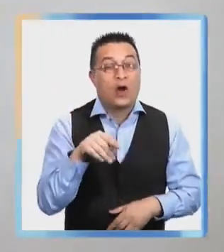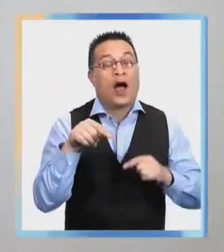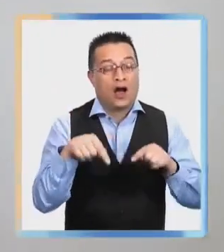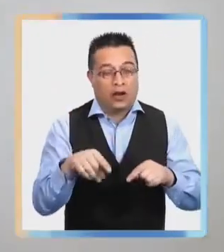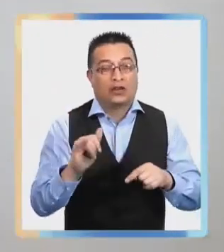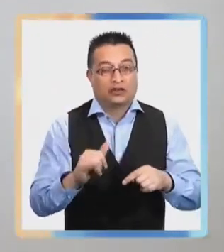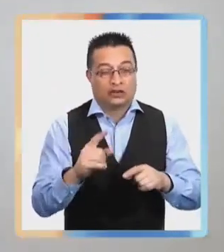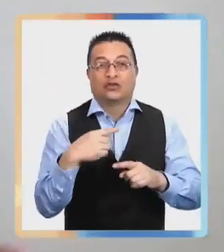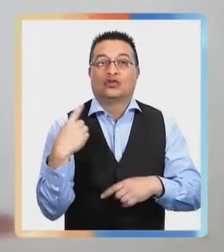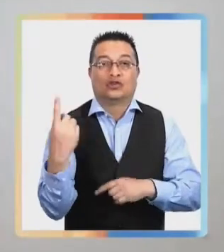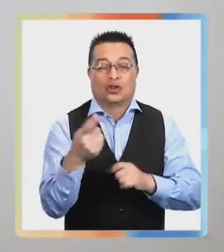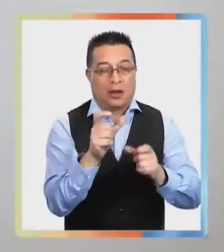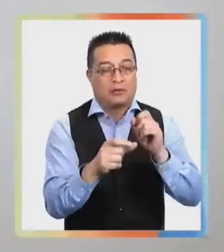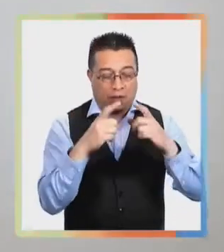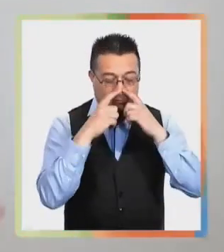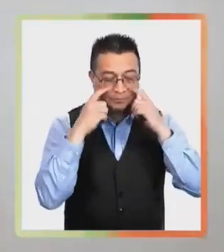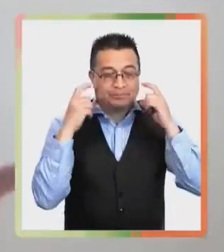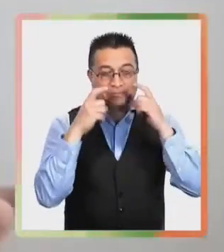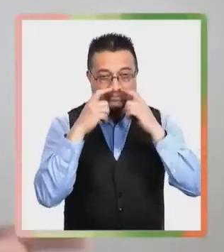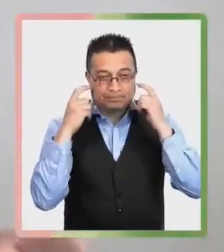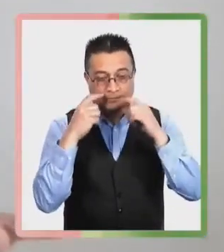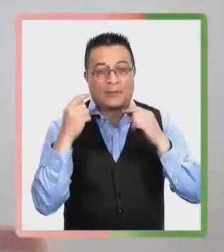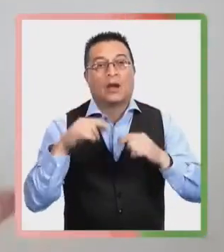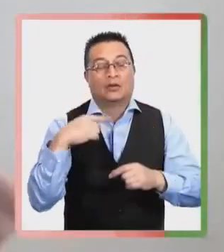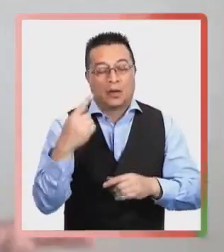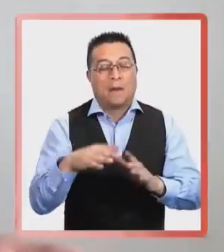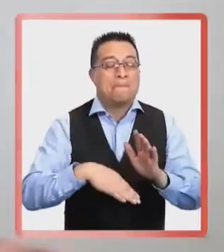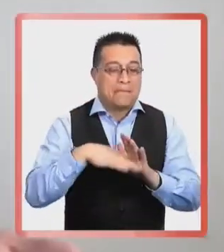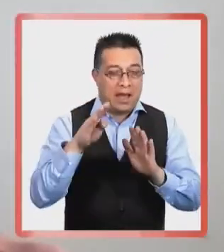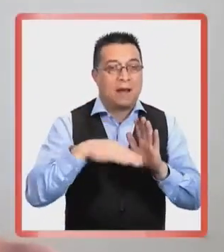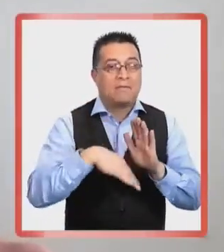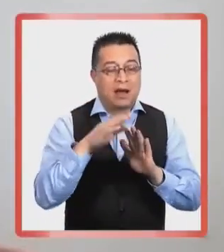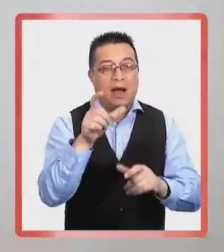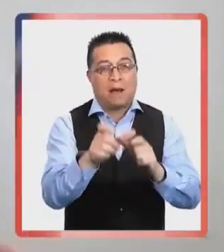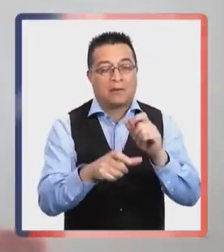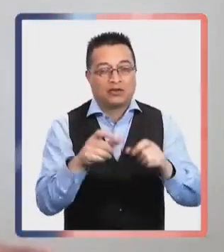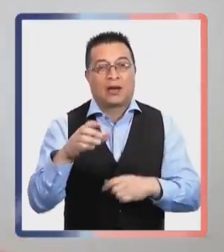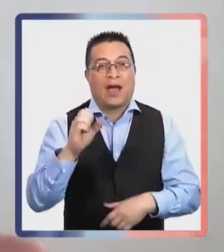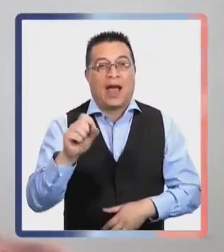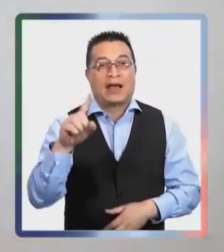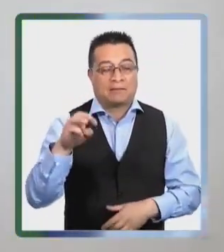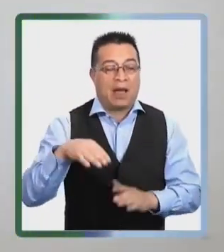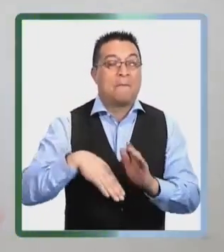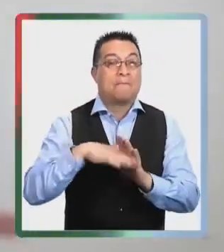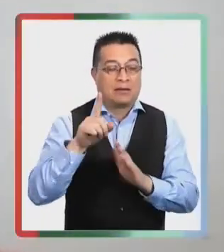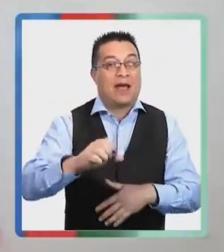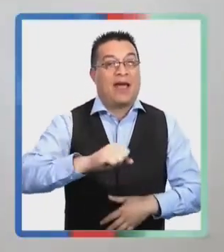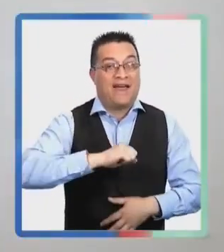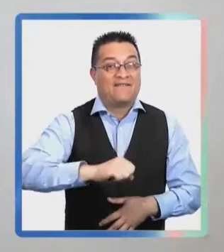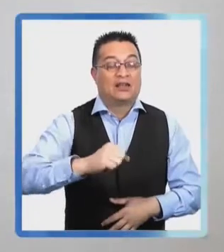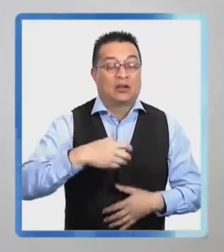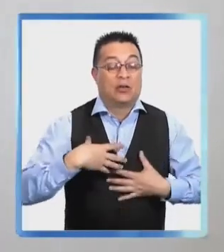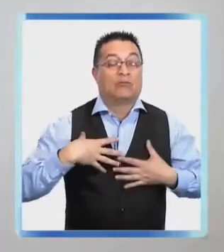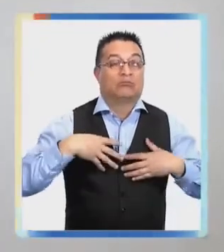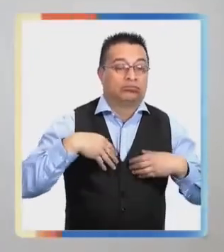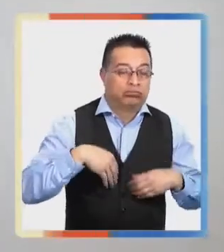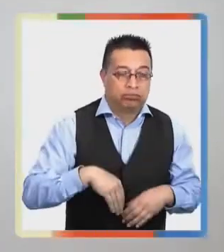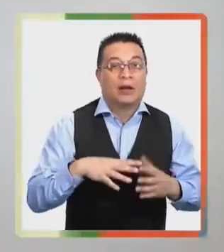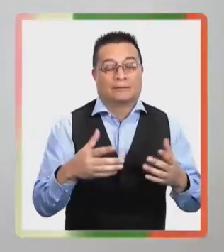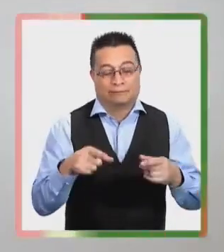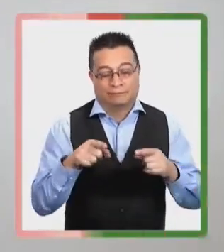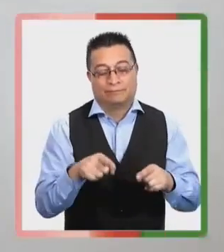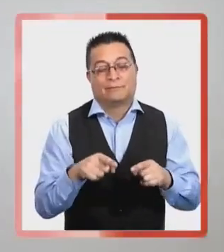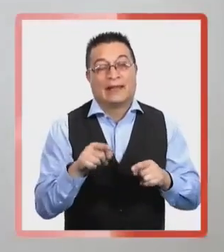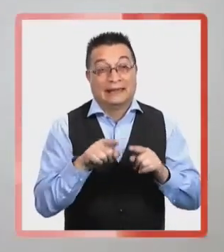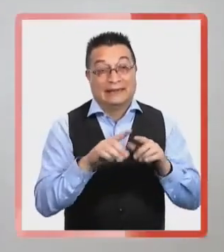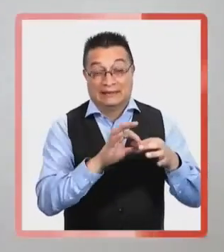no se utilizaba antes. Ahora, ya que todos las personas están utilizando mascarilla con mayor frecuencia, mucho más la gente con asma, eso también